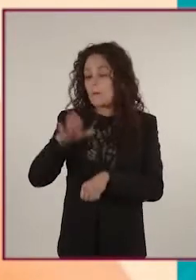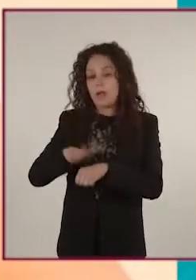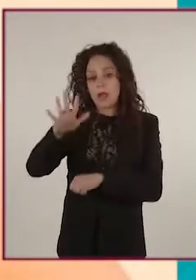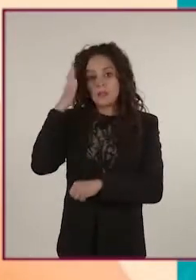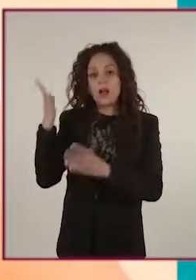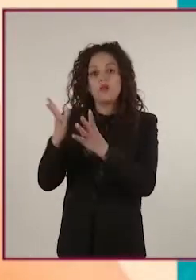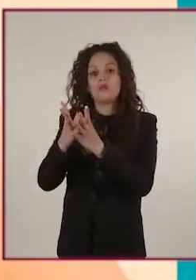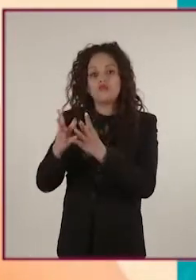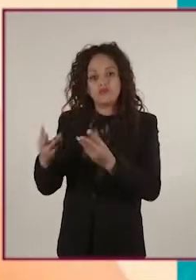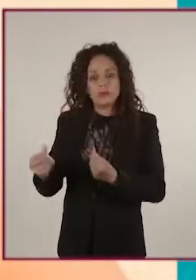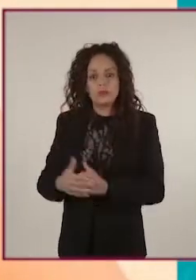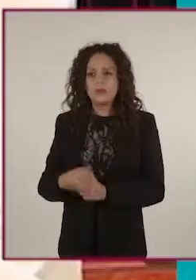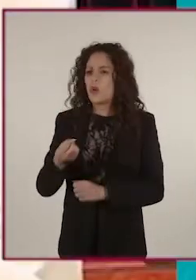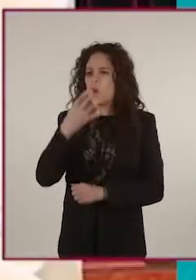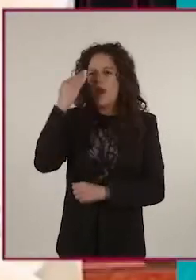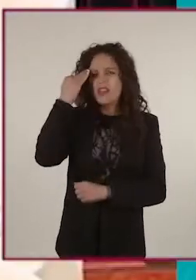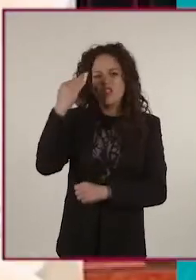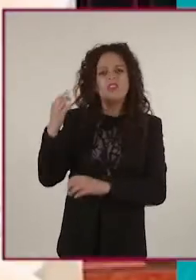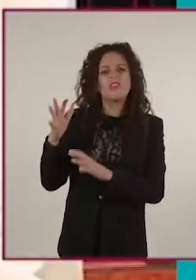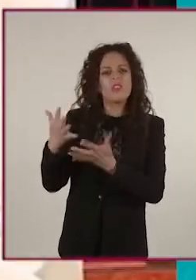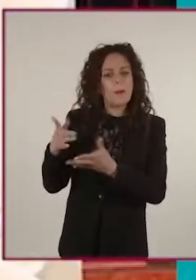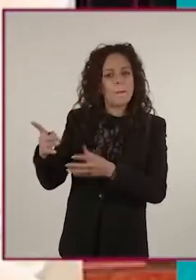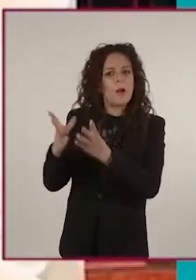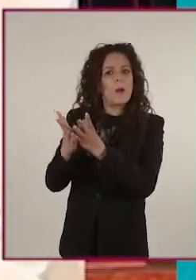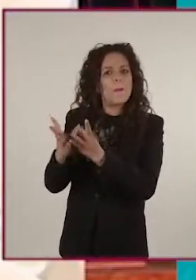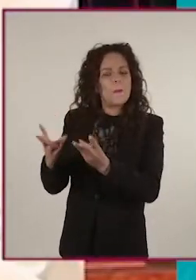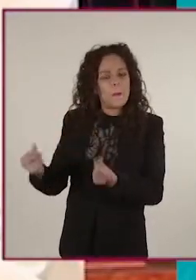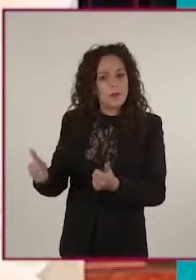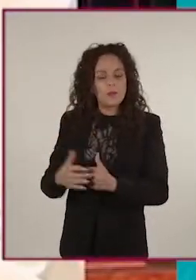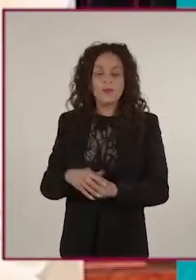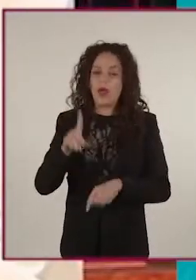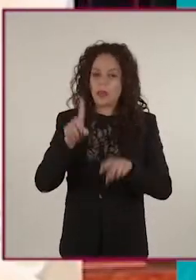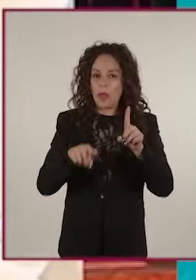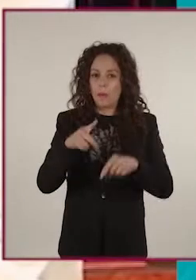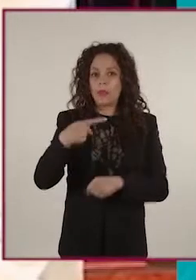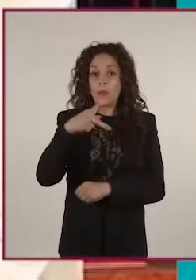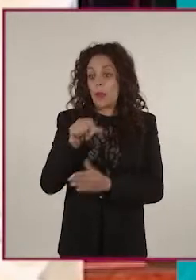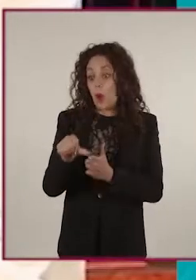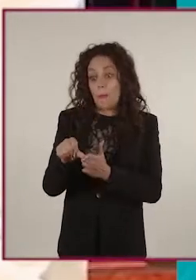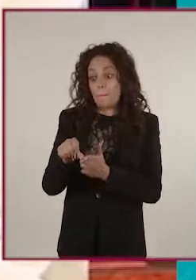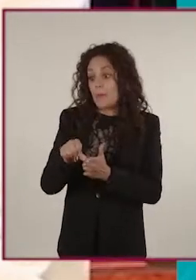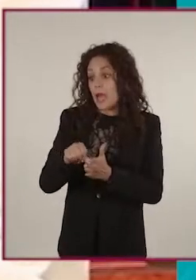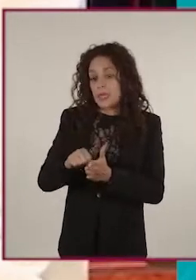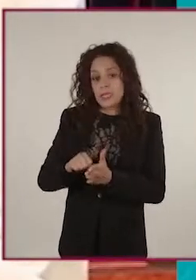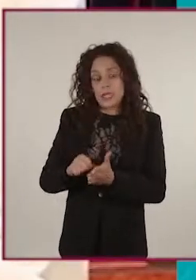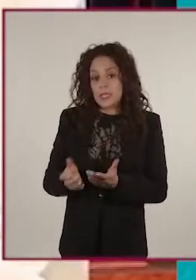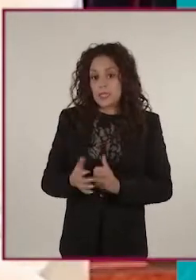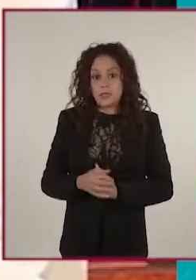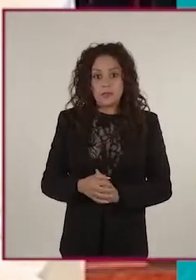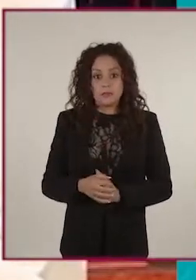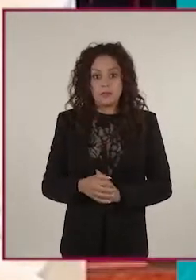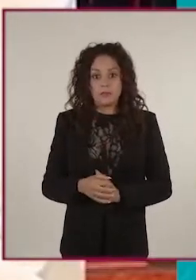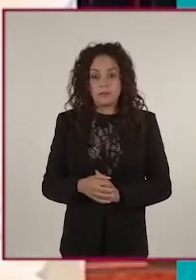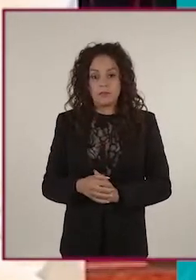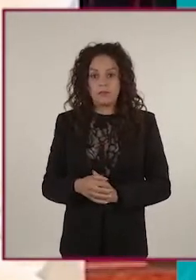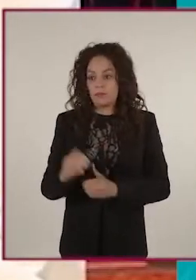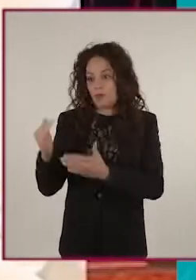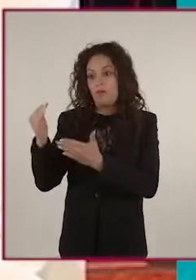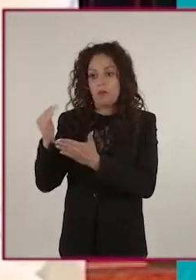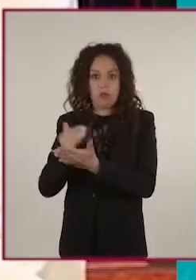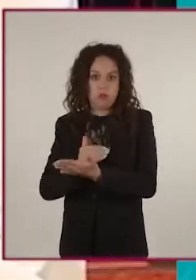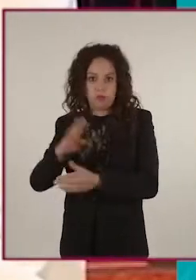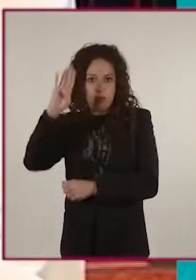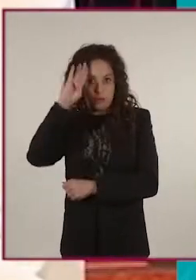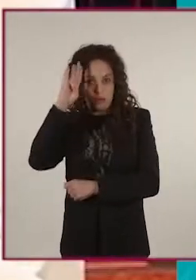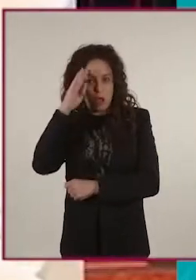degradar una botella? Sí, depende de las condiciones, pero en general estamos hablando de meses. Meses. Contra los 500 años que puede tomar un